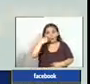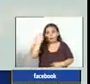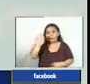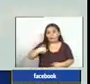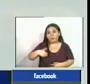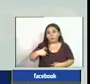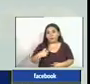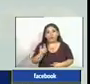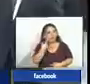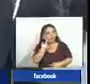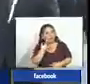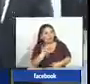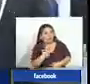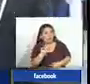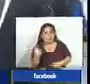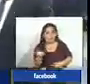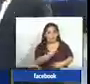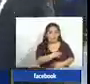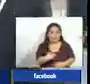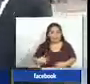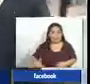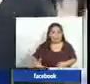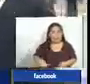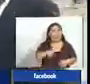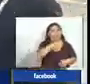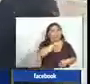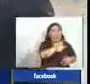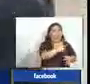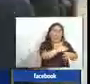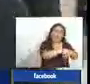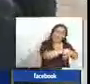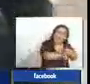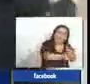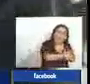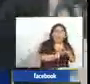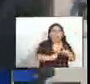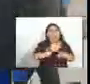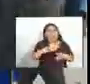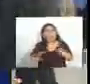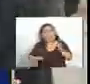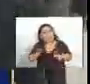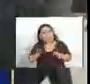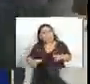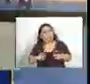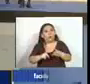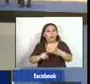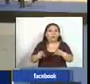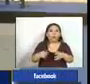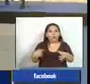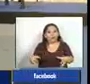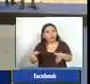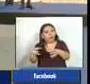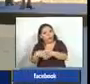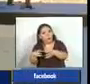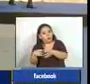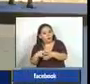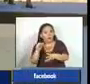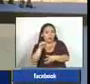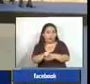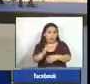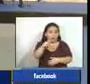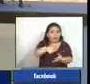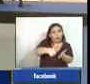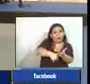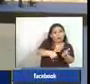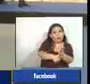Ante la presencia de los presidentes del órgano legislativo, judicial y cuerpo diplomático, la municipalidad de San